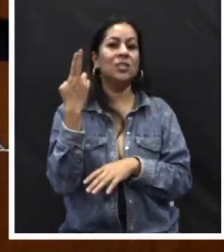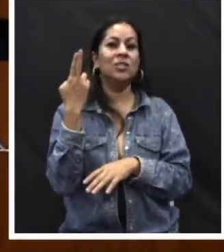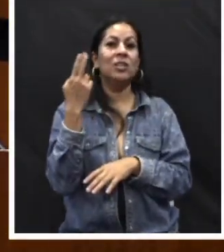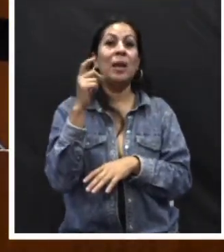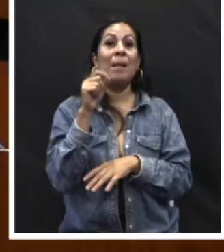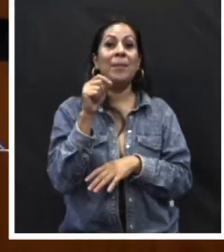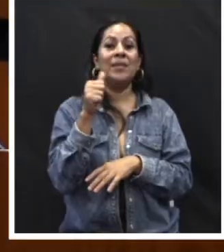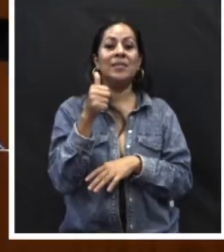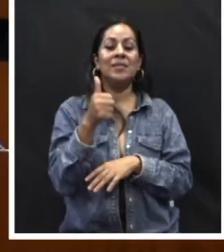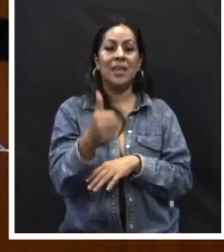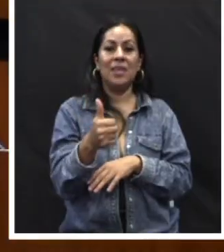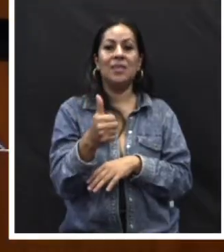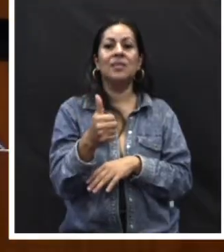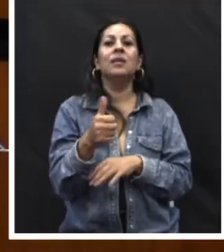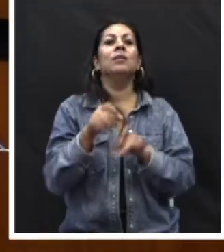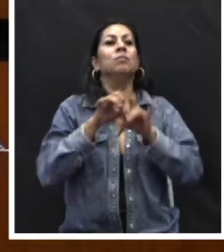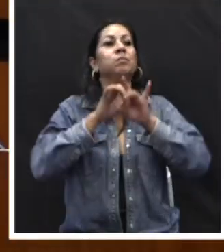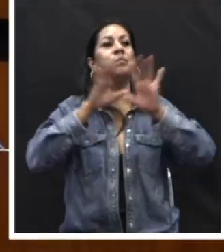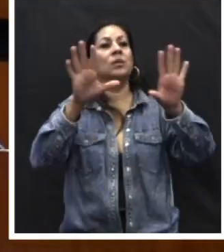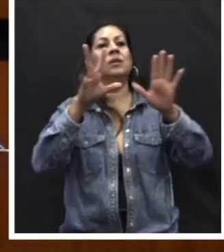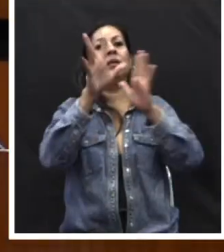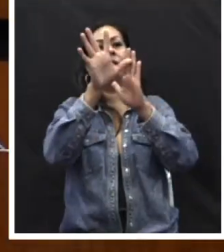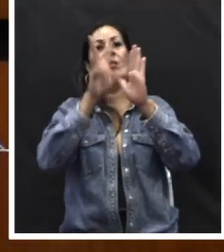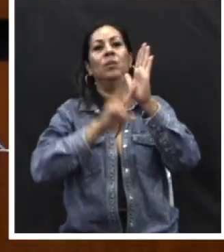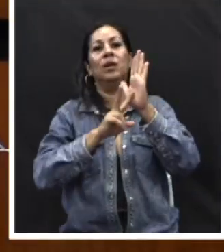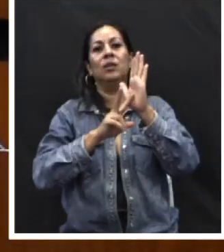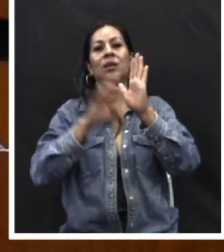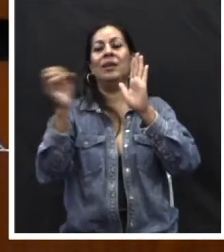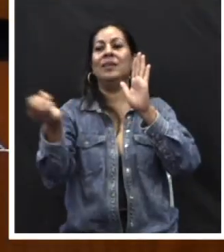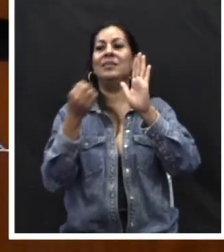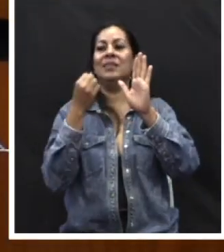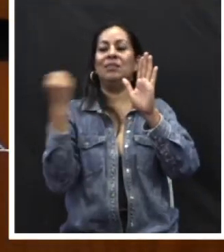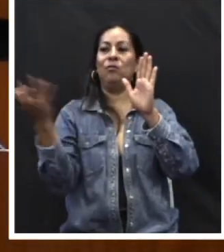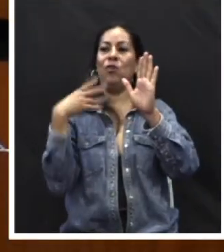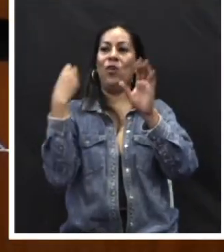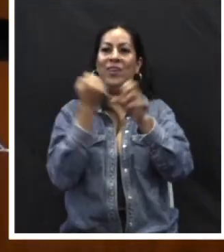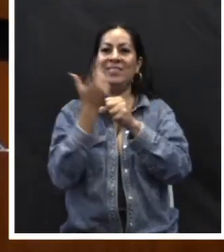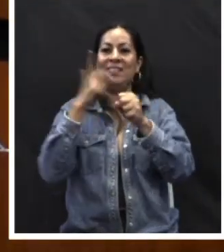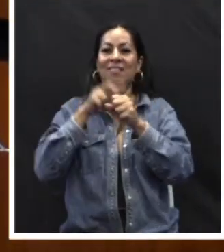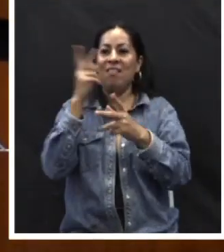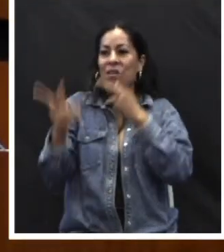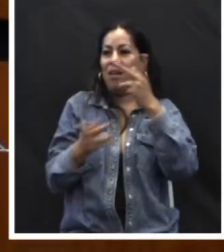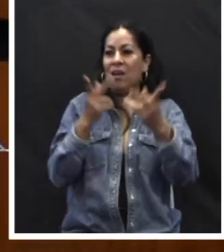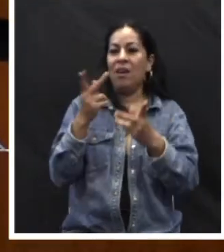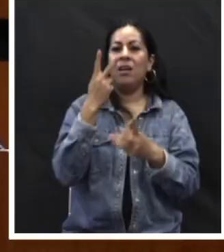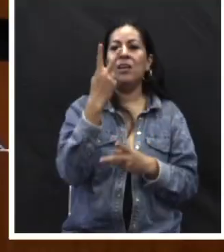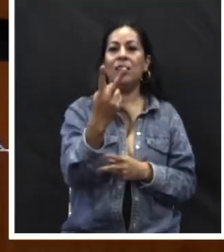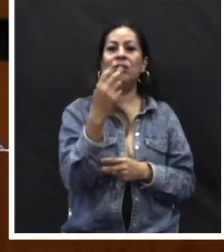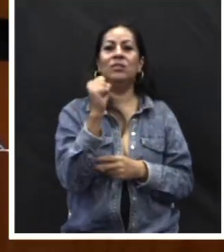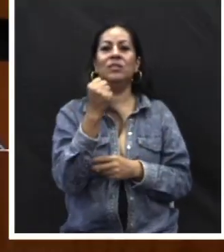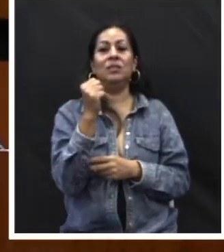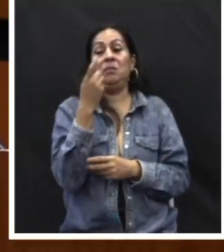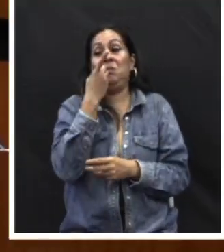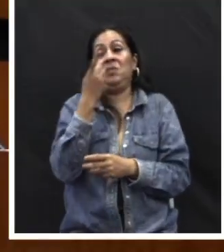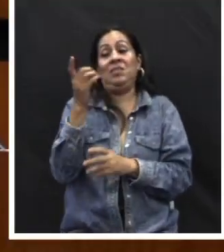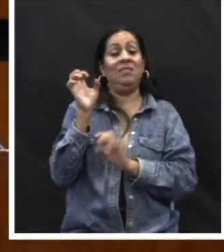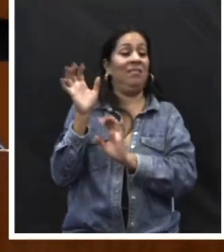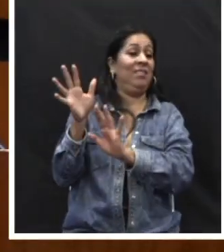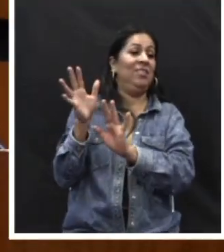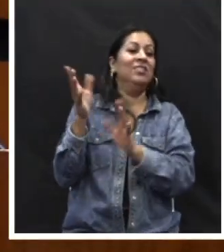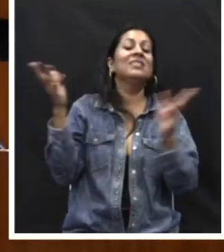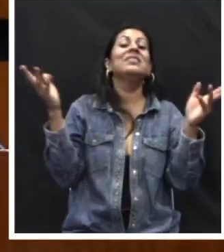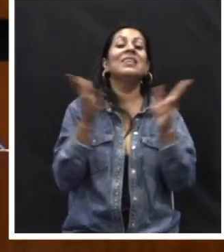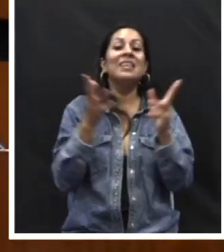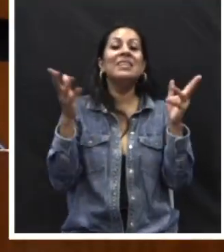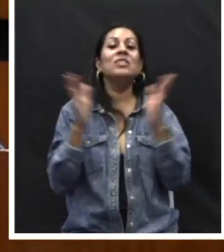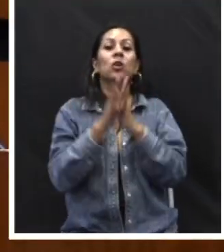El 26 lanzaron la convocatoria para un foro estatal de consulta y el 2 de septiembre, según ellos, se